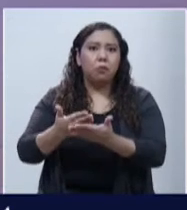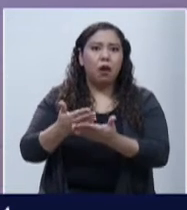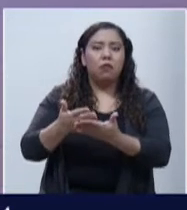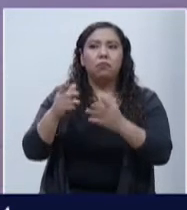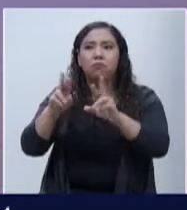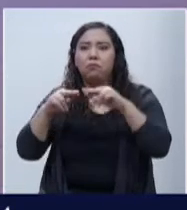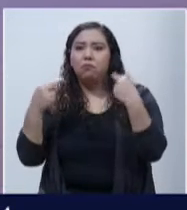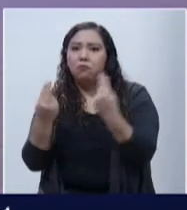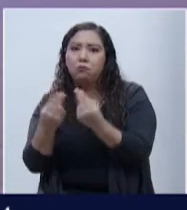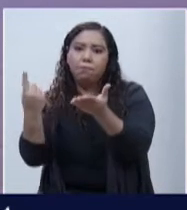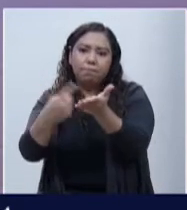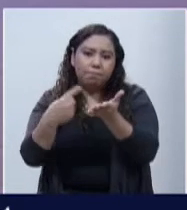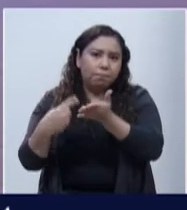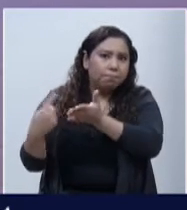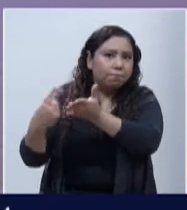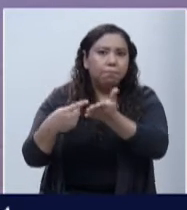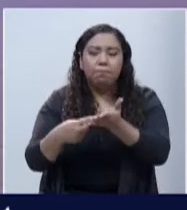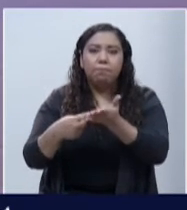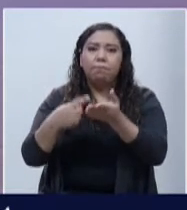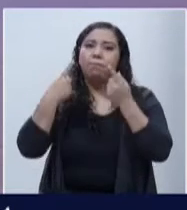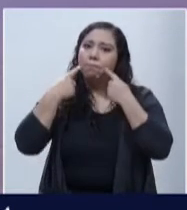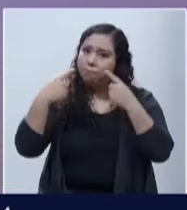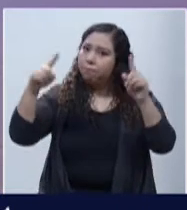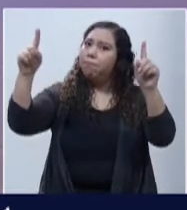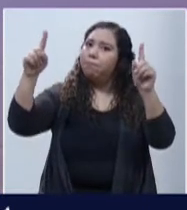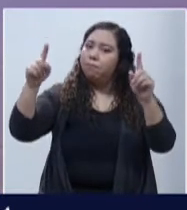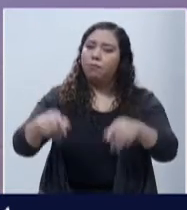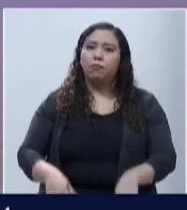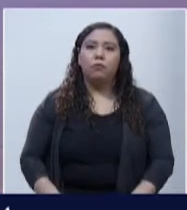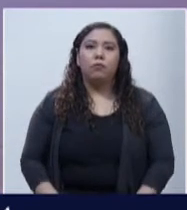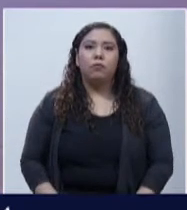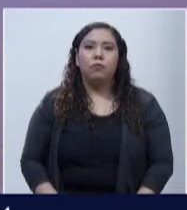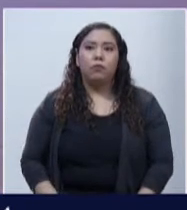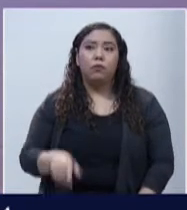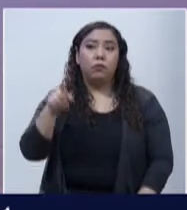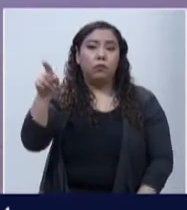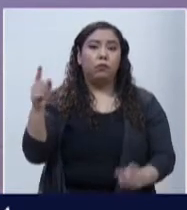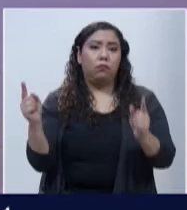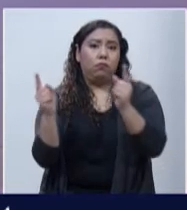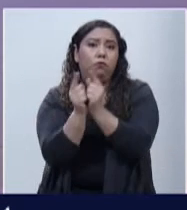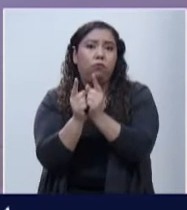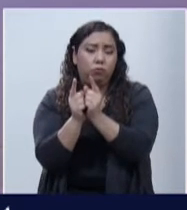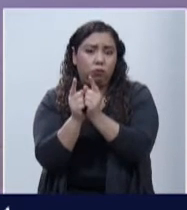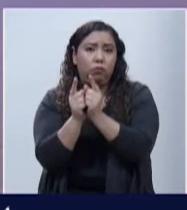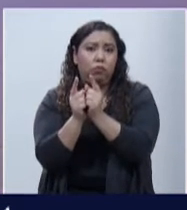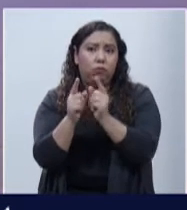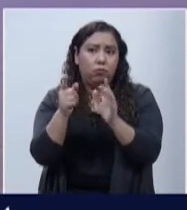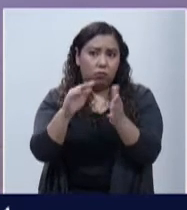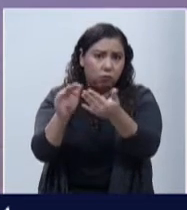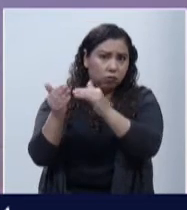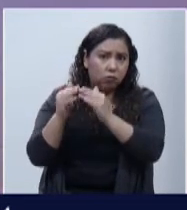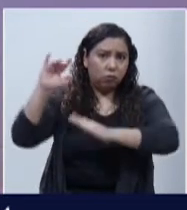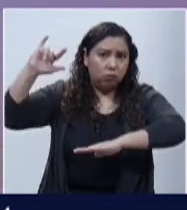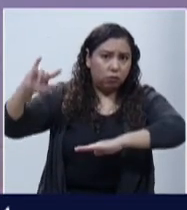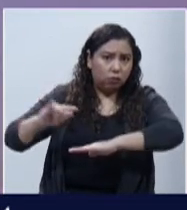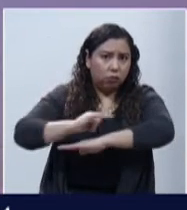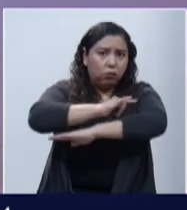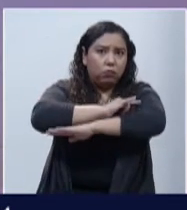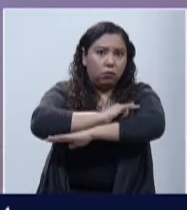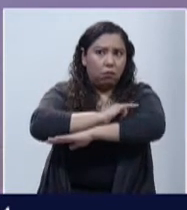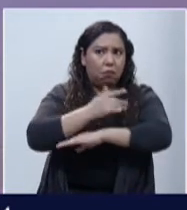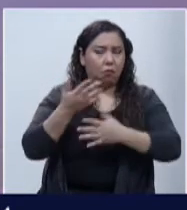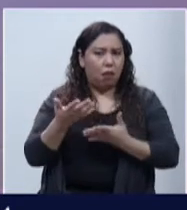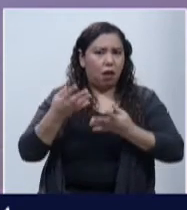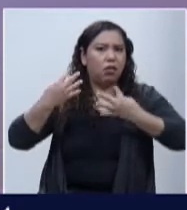reunió con inversionistas del aeropuerto de múnich y además conoció el éxito que tiene la ciudad aeropuerto mismo